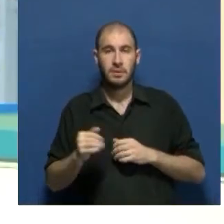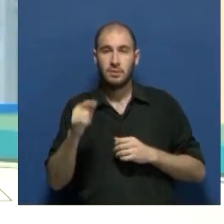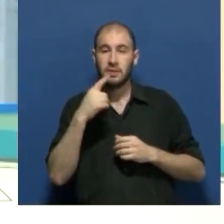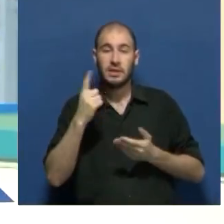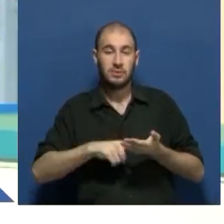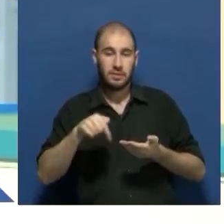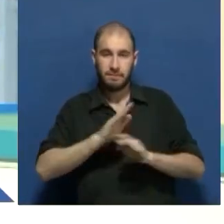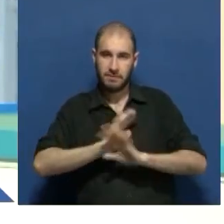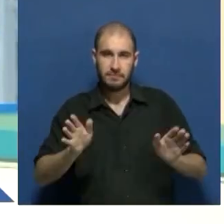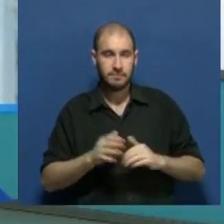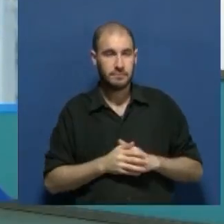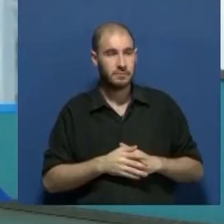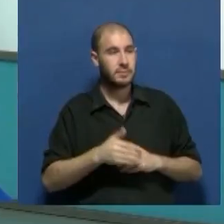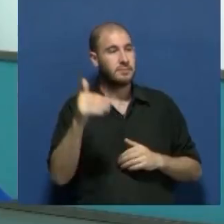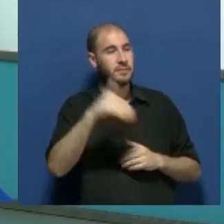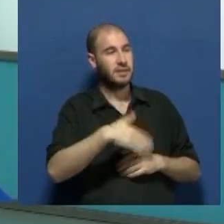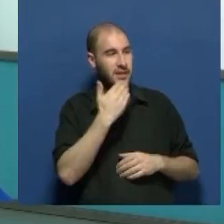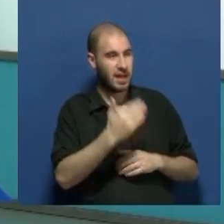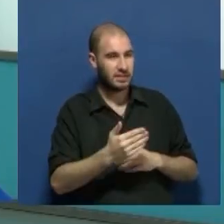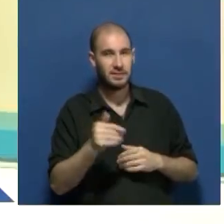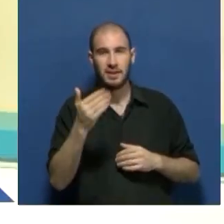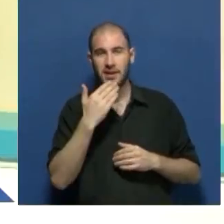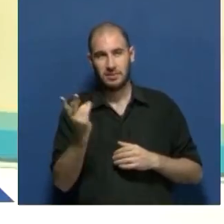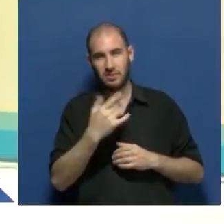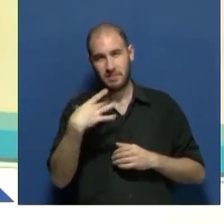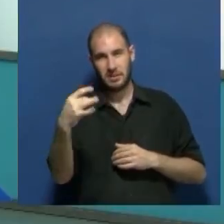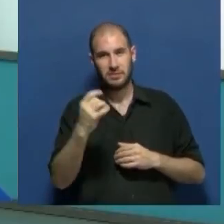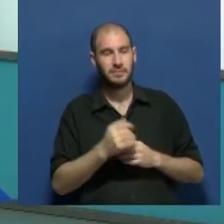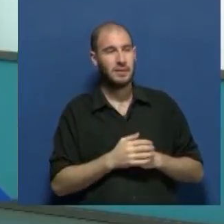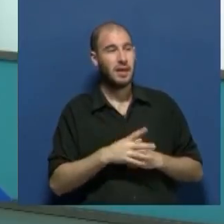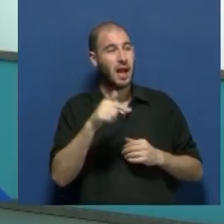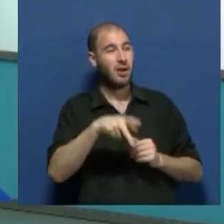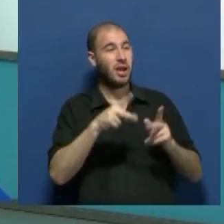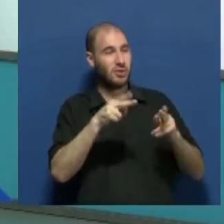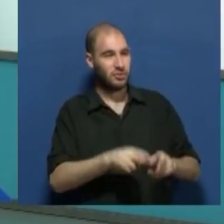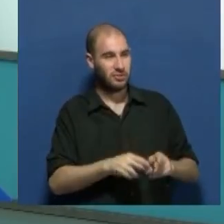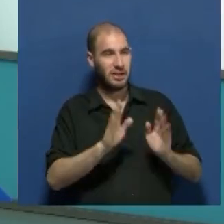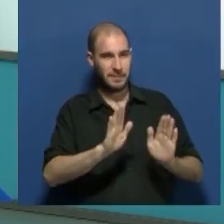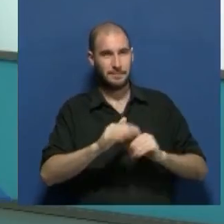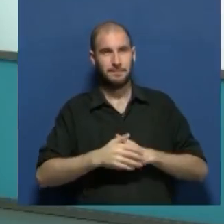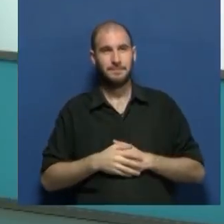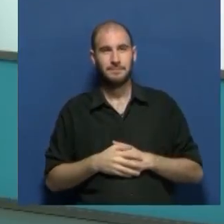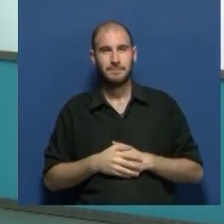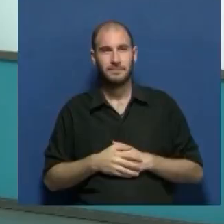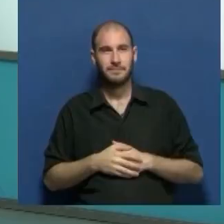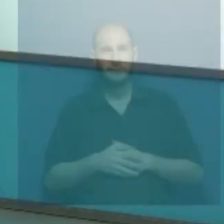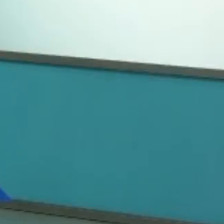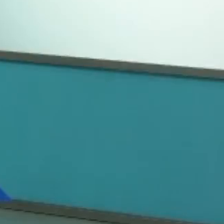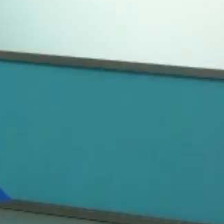de tomar estas medidas. Senador, gracias por venir. No, gracias a ustedes por la invitación. Por favor, hacemos una pausa, ya venimos.